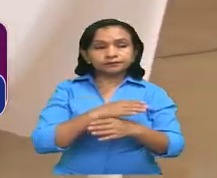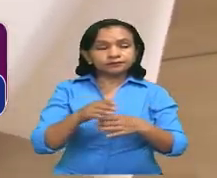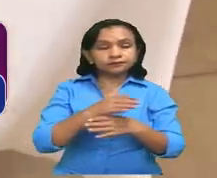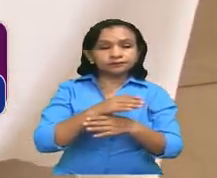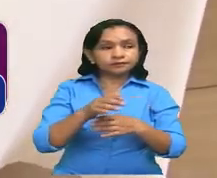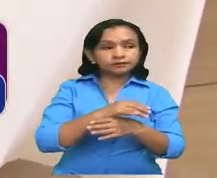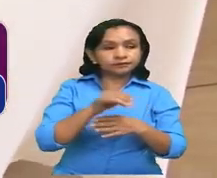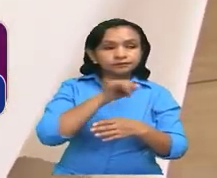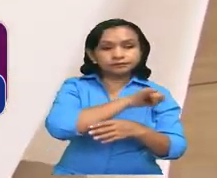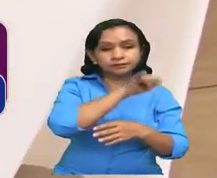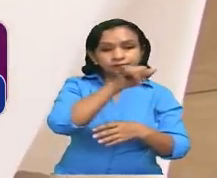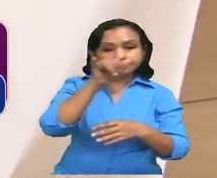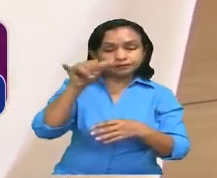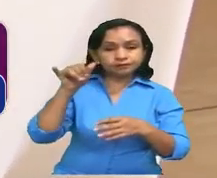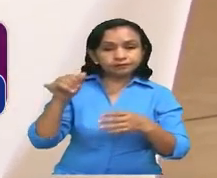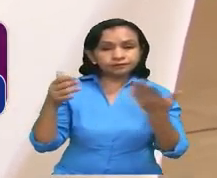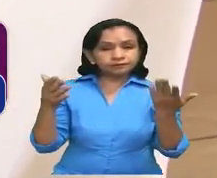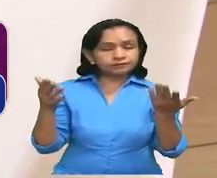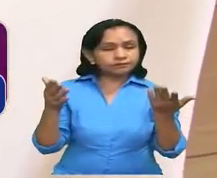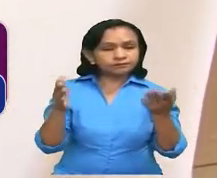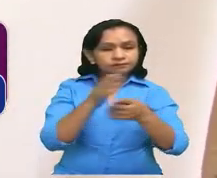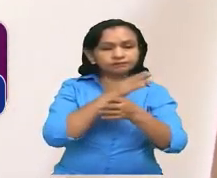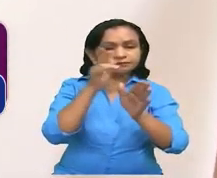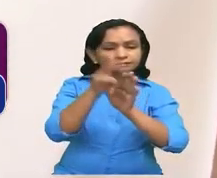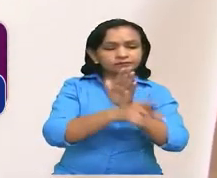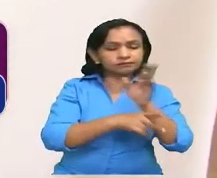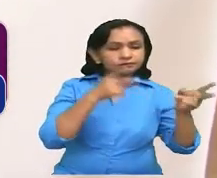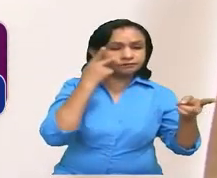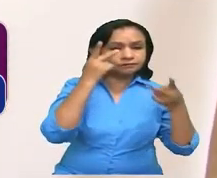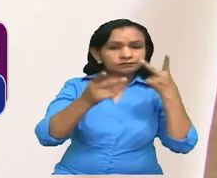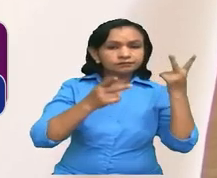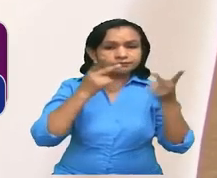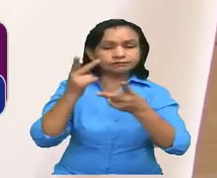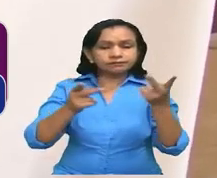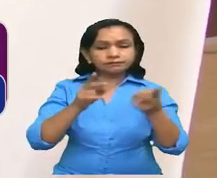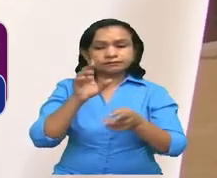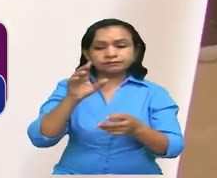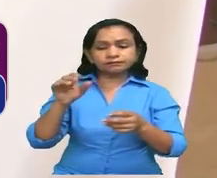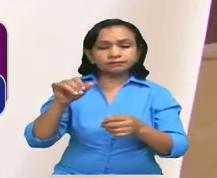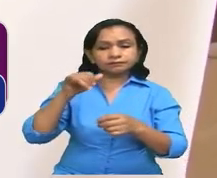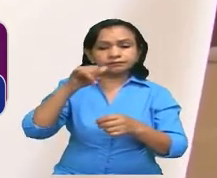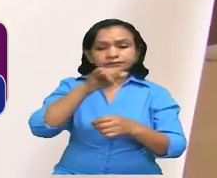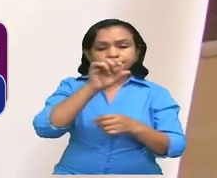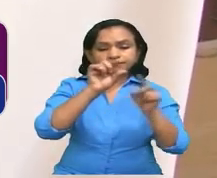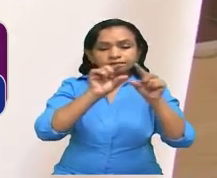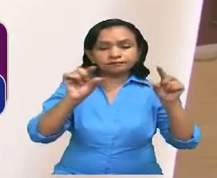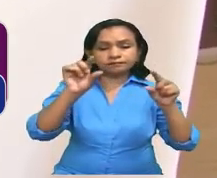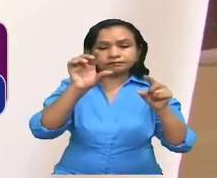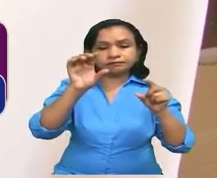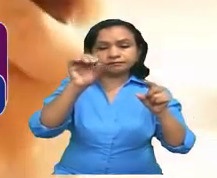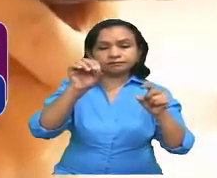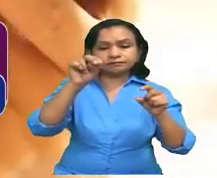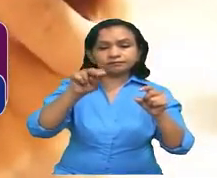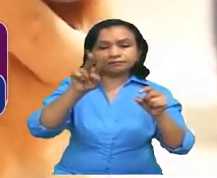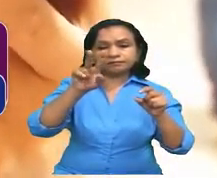¿Qué ventaja podemos identificar en este caso? Porque me decías que, por ejemplo, con Venezuela se está